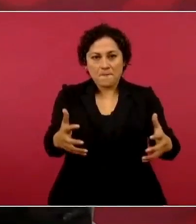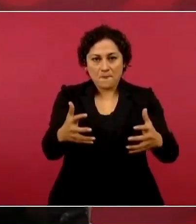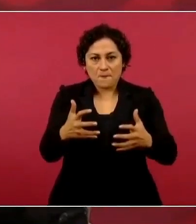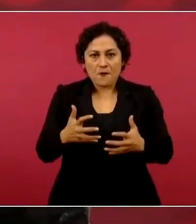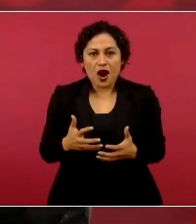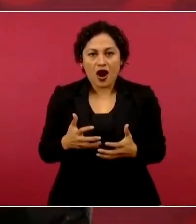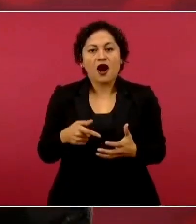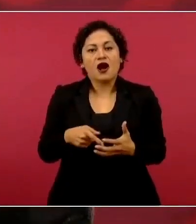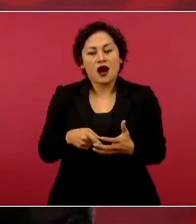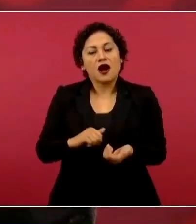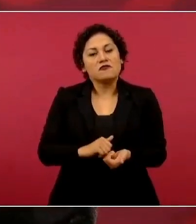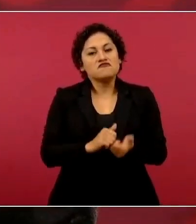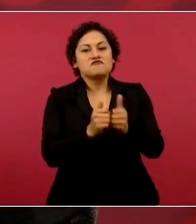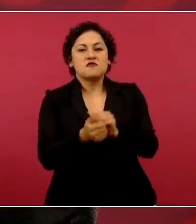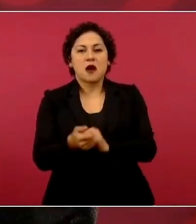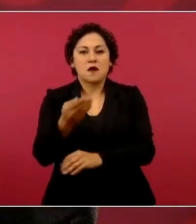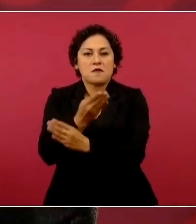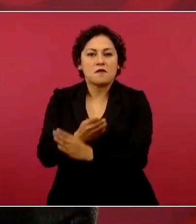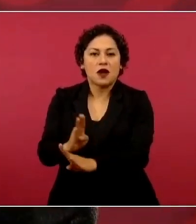creó un banco